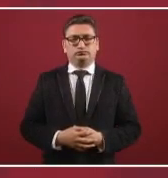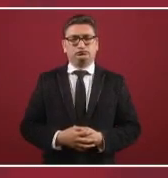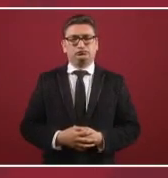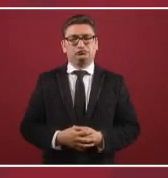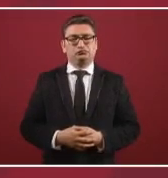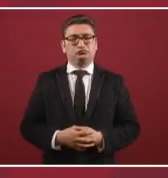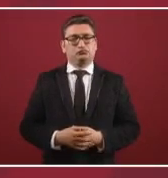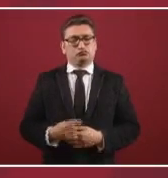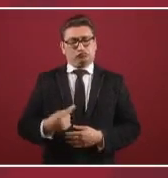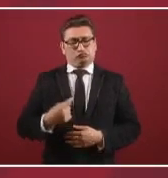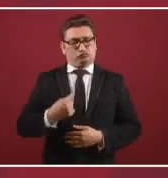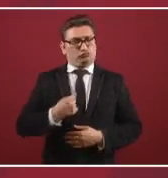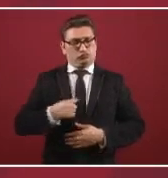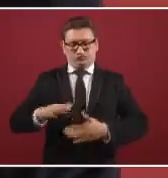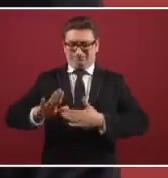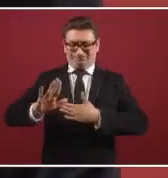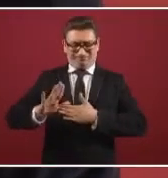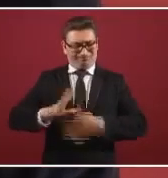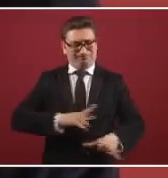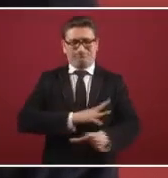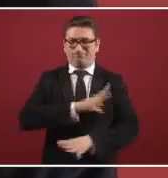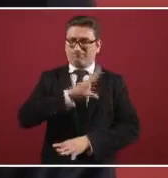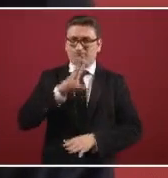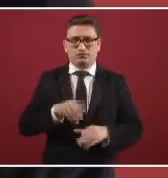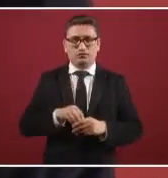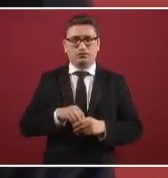comprometido completamente con el pueblo de México.